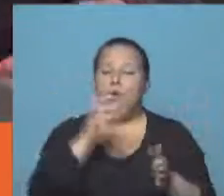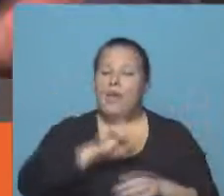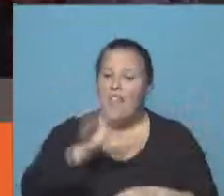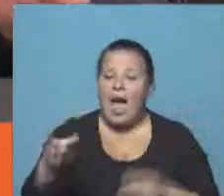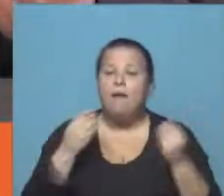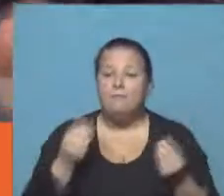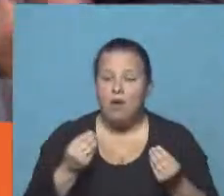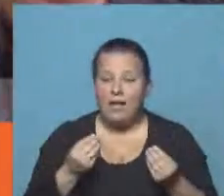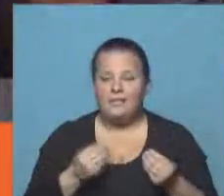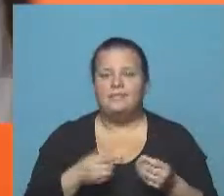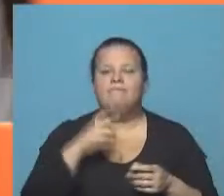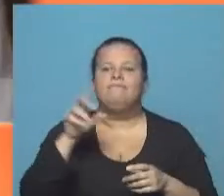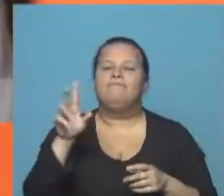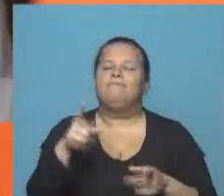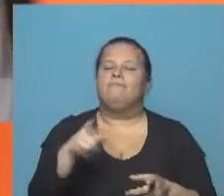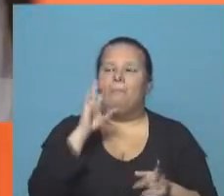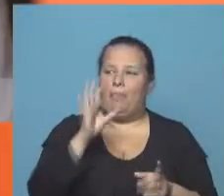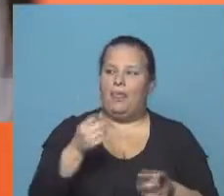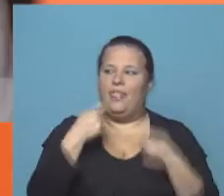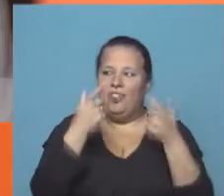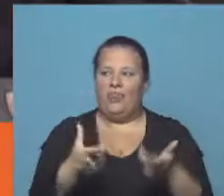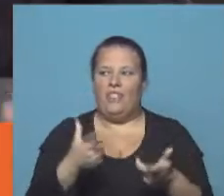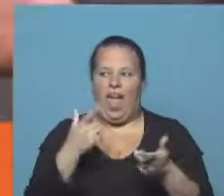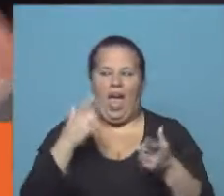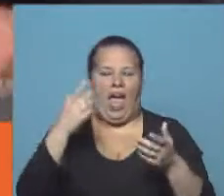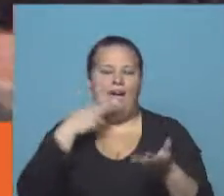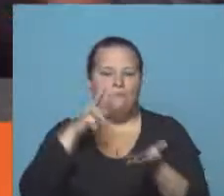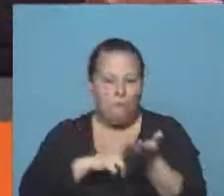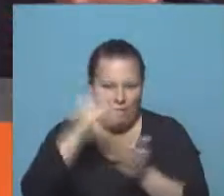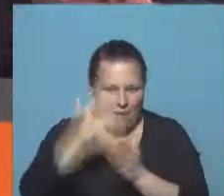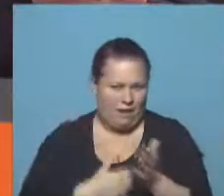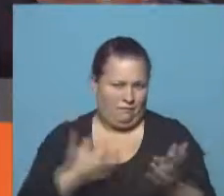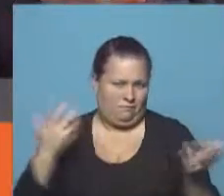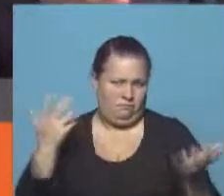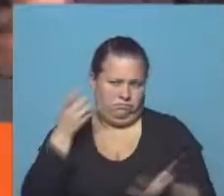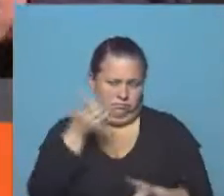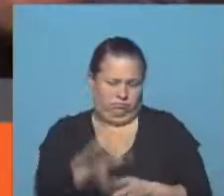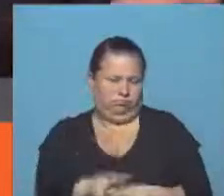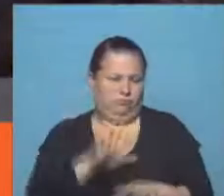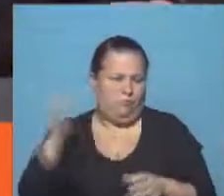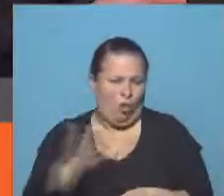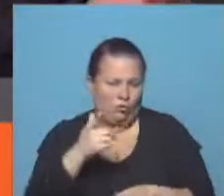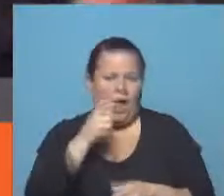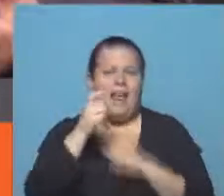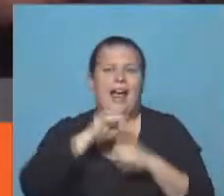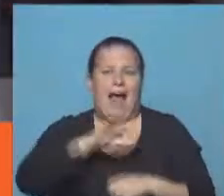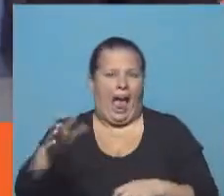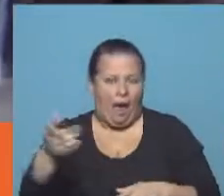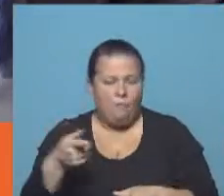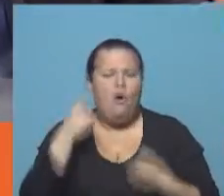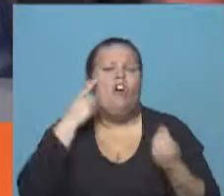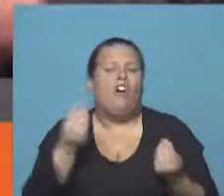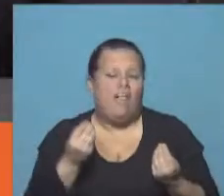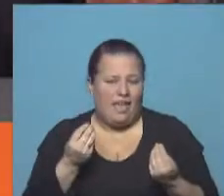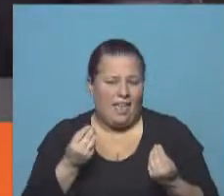lo ocurre. que hay y el que percibió el beneficio de la supresión de las retenciones, que estaba matando por otra parte a la producción, es el pequeño chacarero. ¿O qué